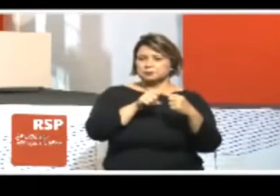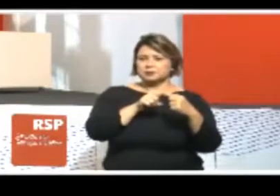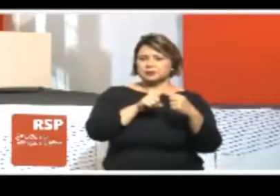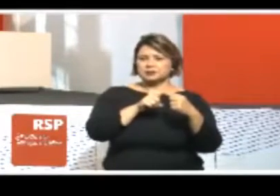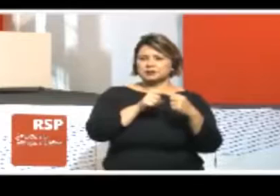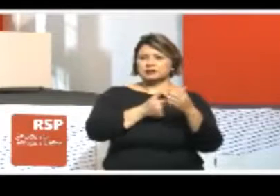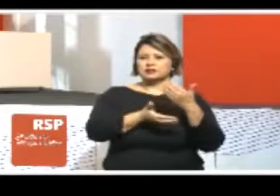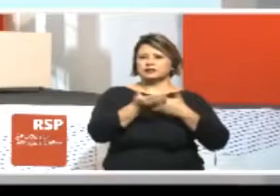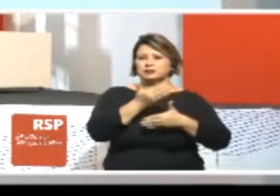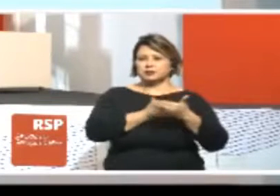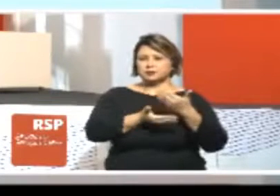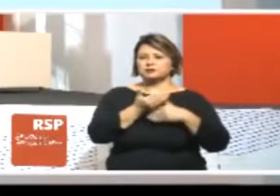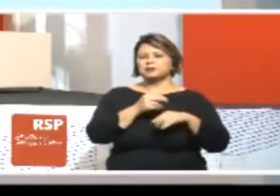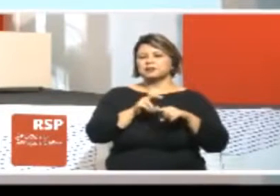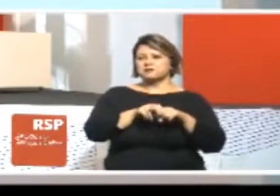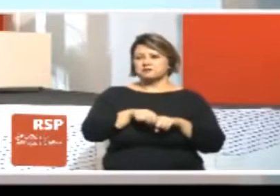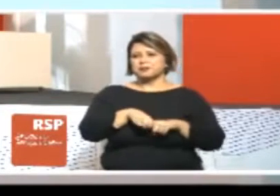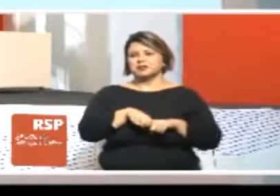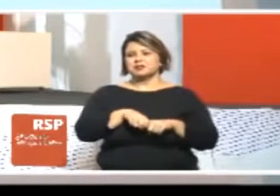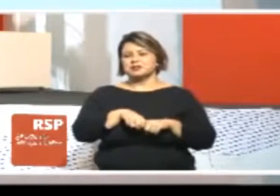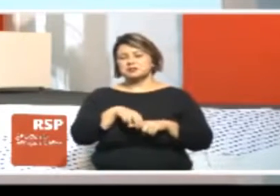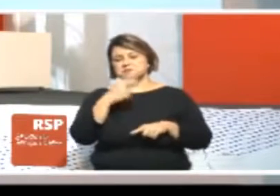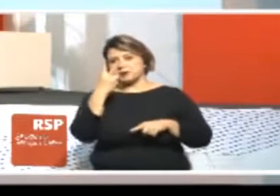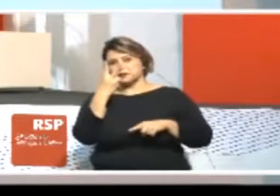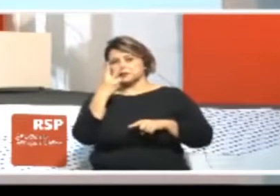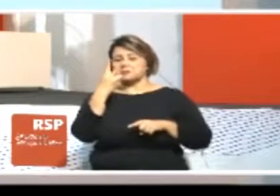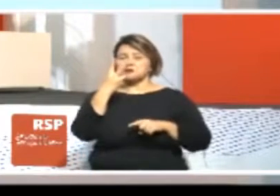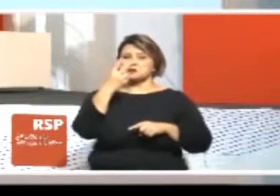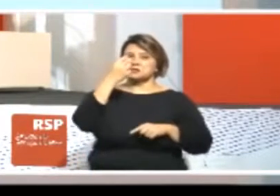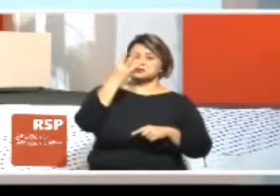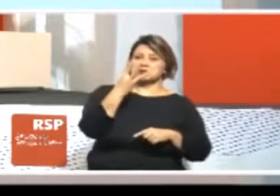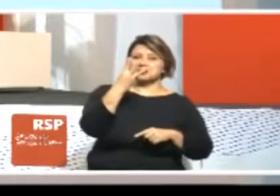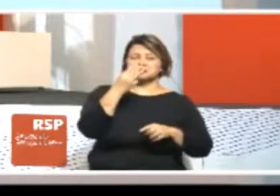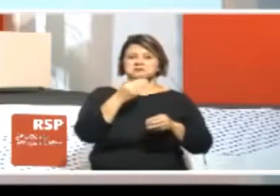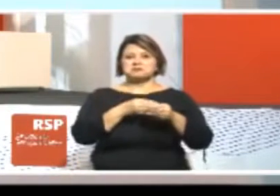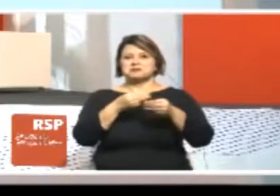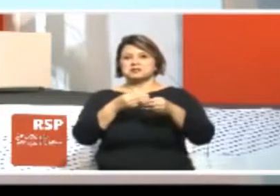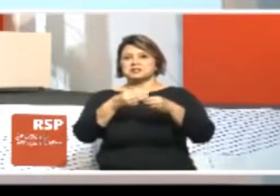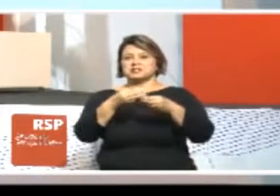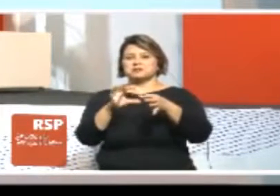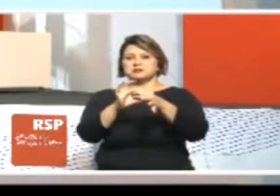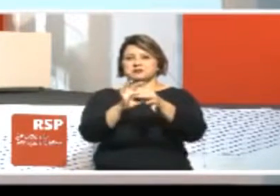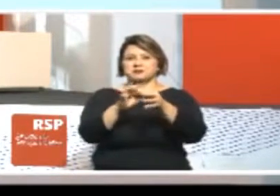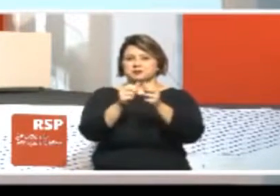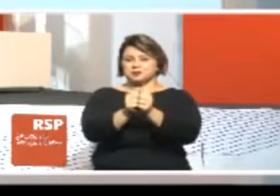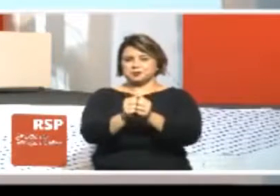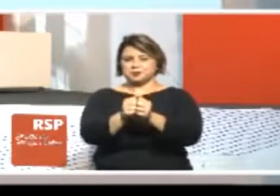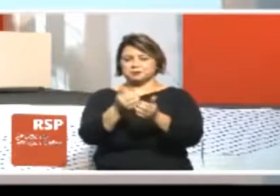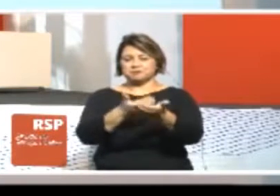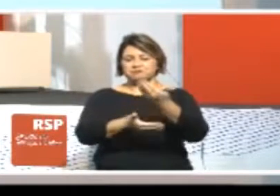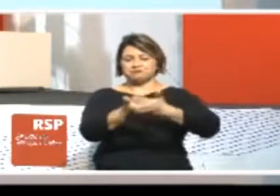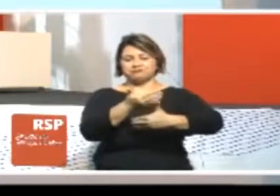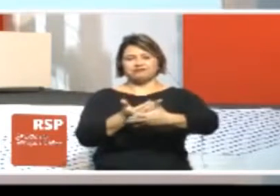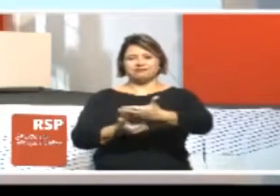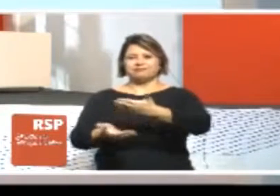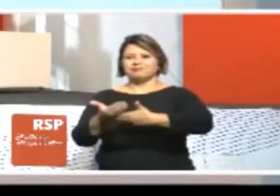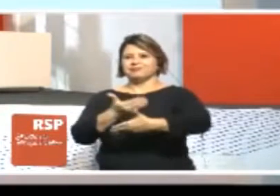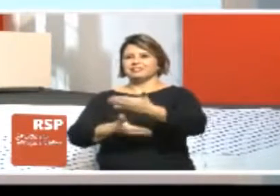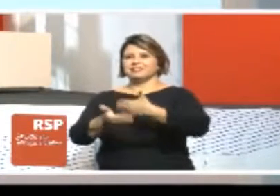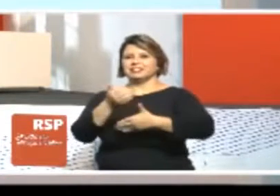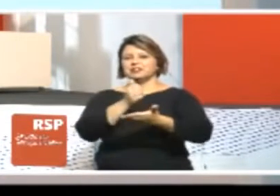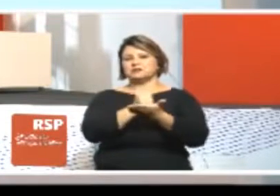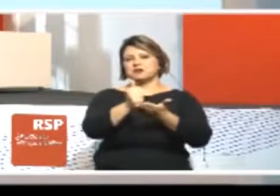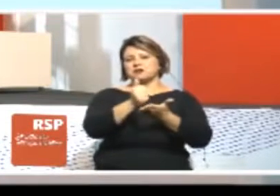tres municipalidades se unen, contratan un arquitecto y distribuyen los gastos que ese arquitecto. En lugar de comprar